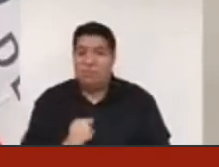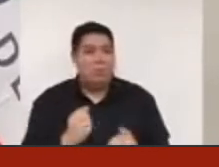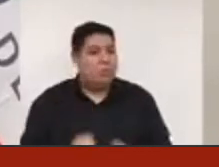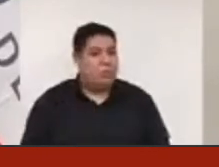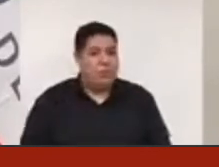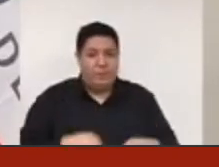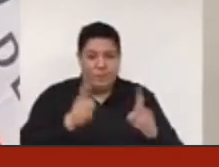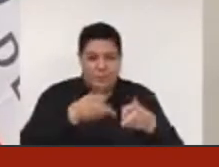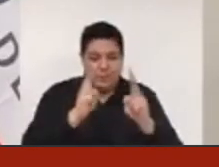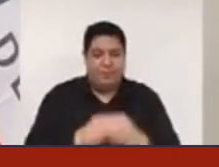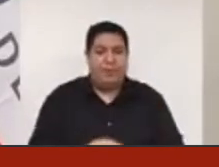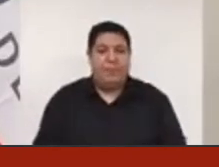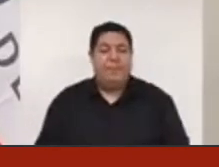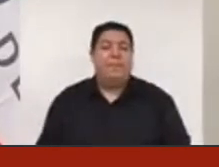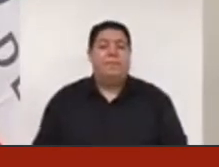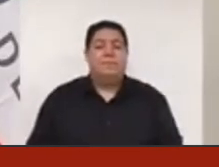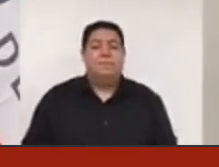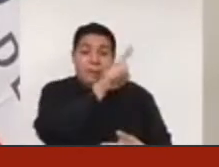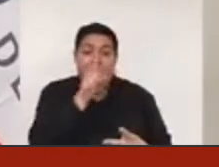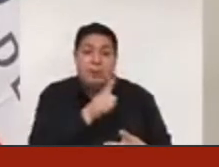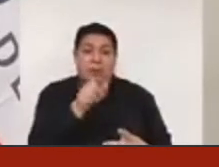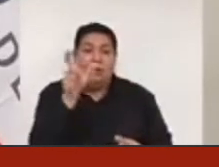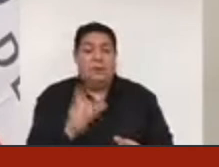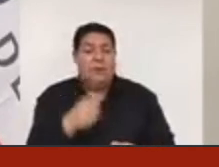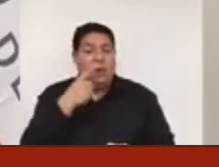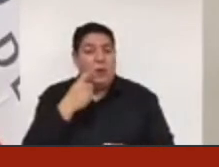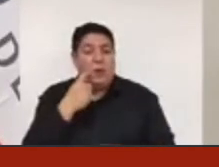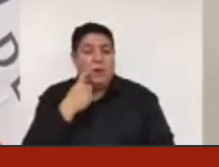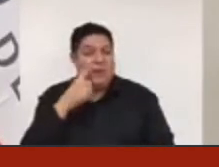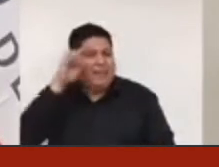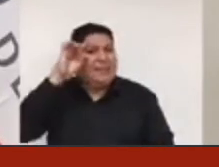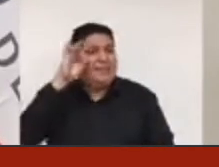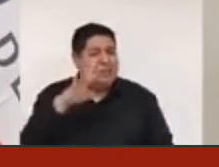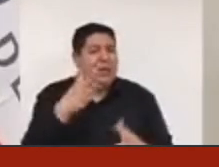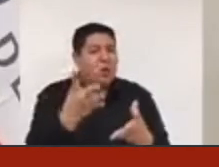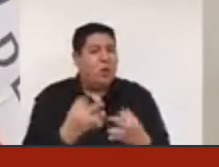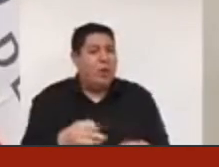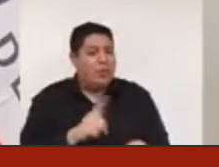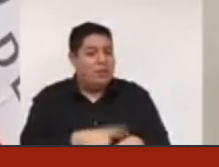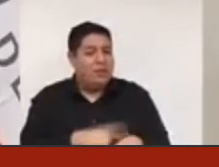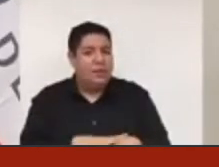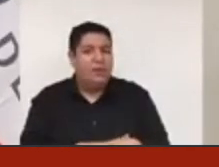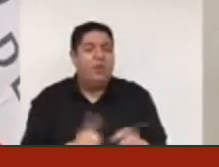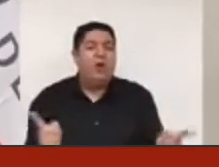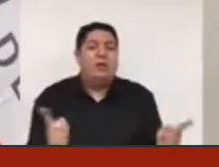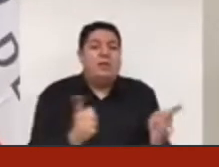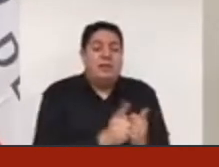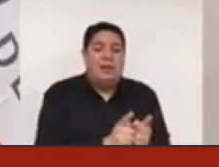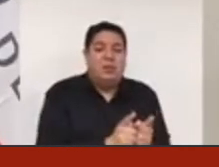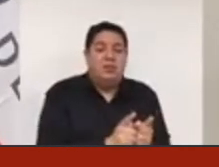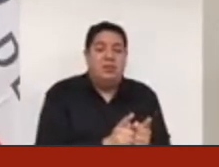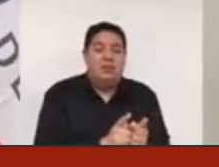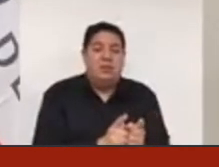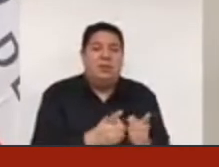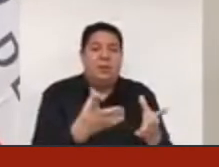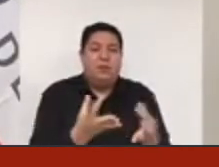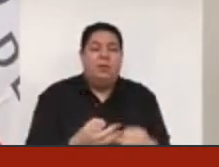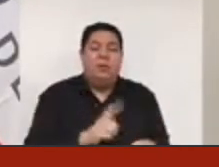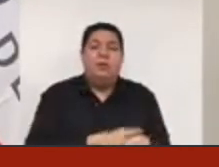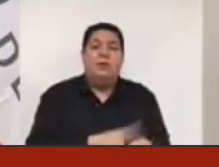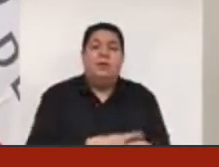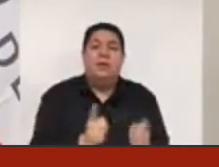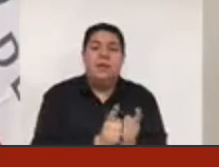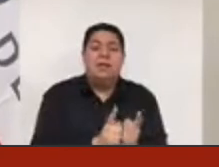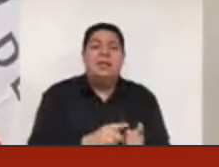disponibles la segunda que tiene la segunda consulta saber en cuánto tiempo se reducirá el tiempo a la redundancia de